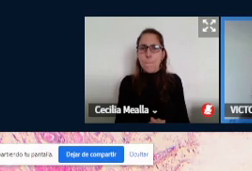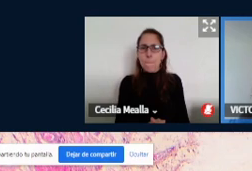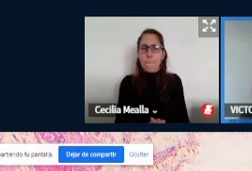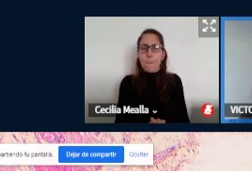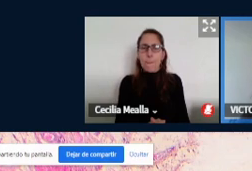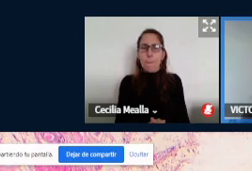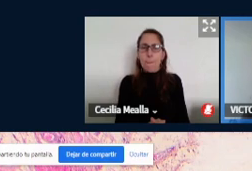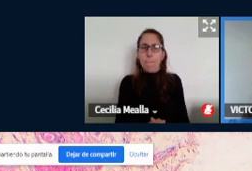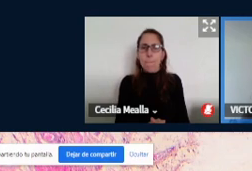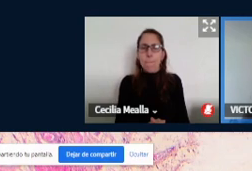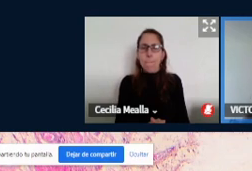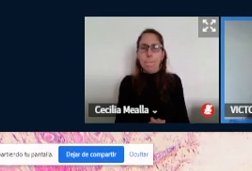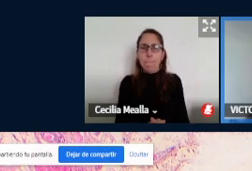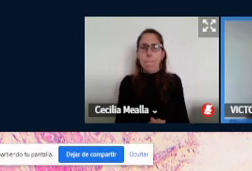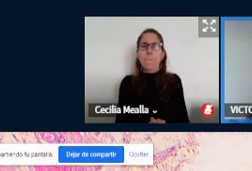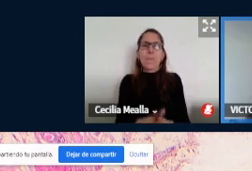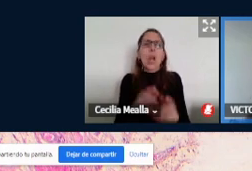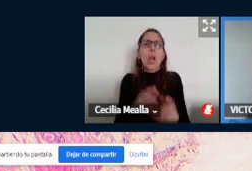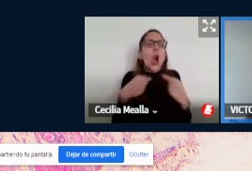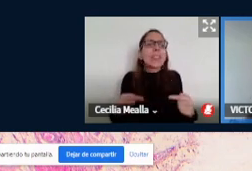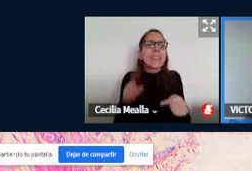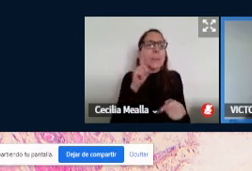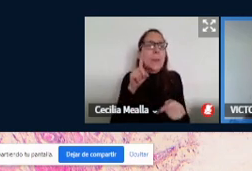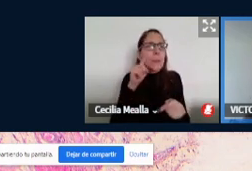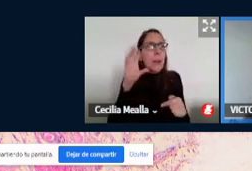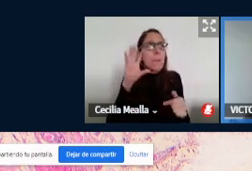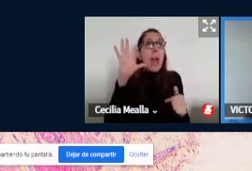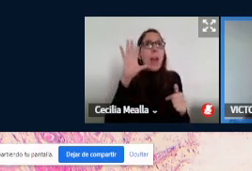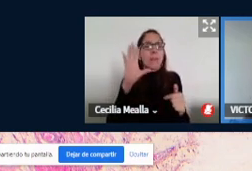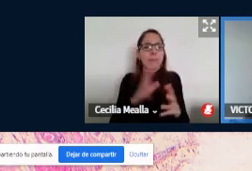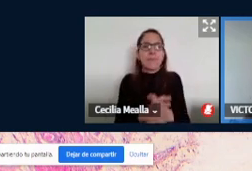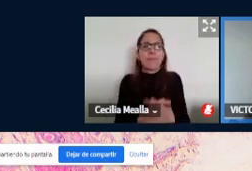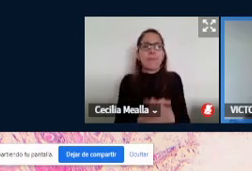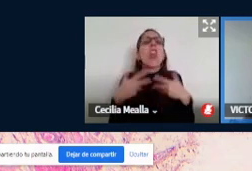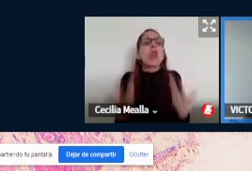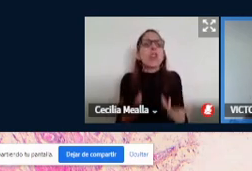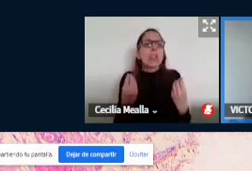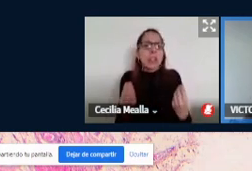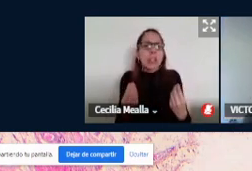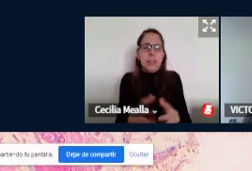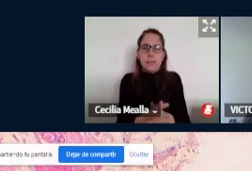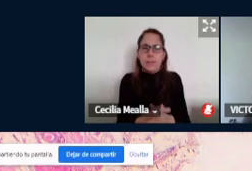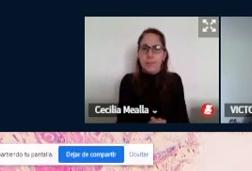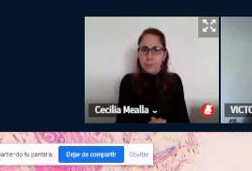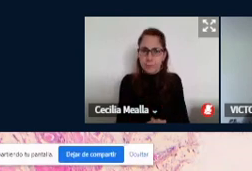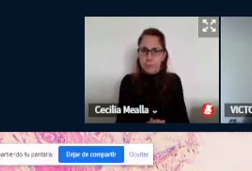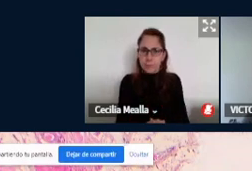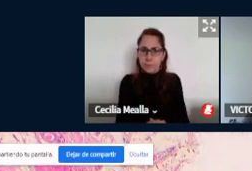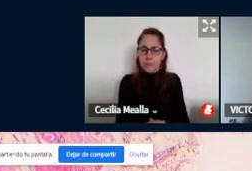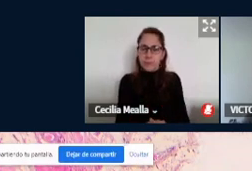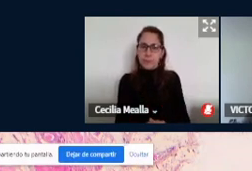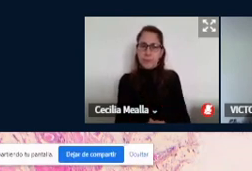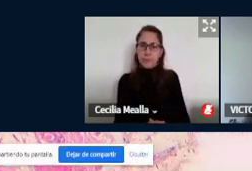Como pequeñas cosas como para ir dándonos cuenta. ¿Qué puede ser esto entonces?